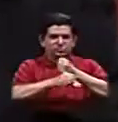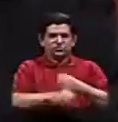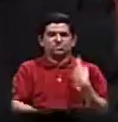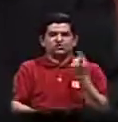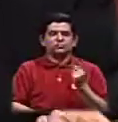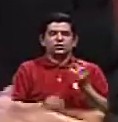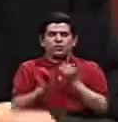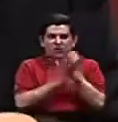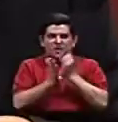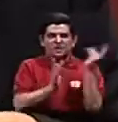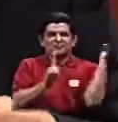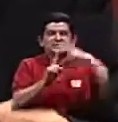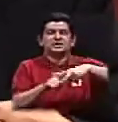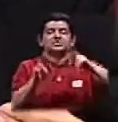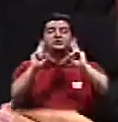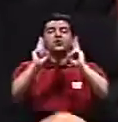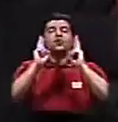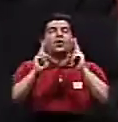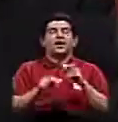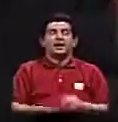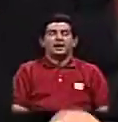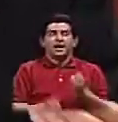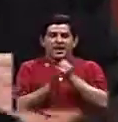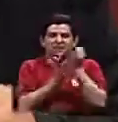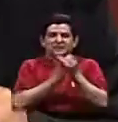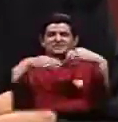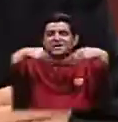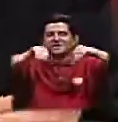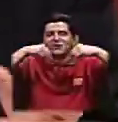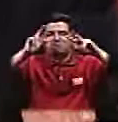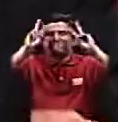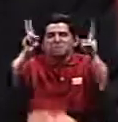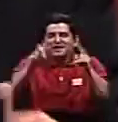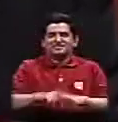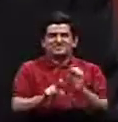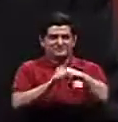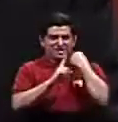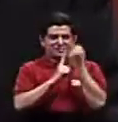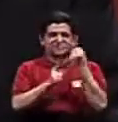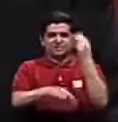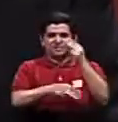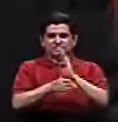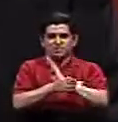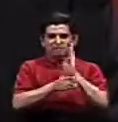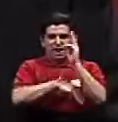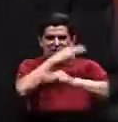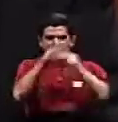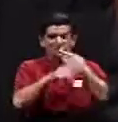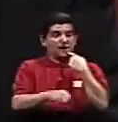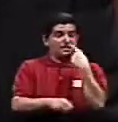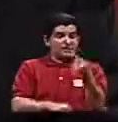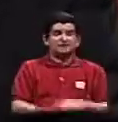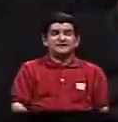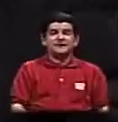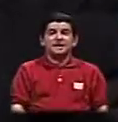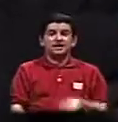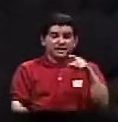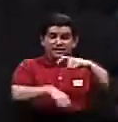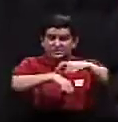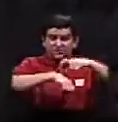investigación aplicada, y ojalá que esa investigación venda. Esas son las condiciones del Banco Mundial. Eso planteaba don Henning en el